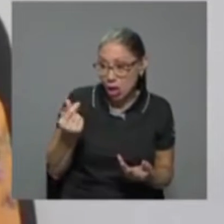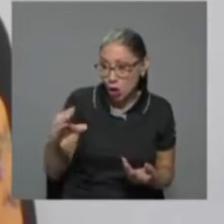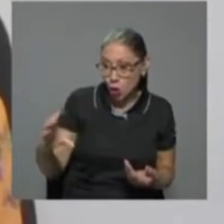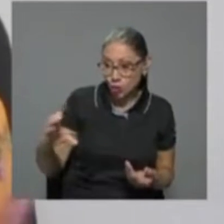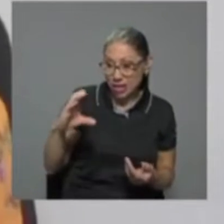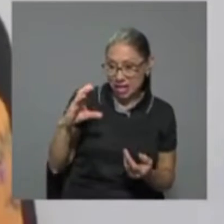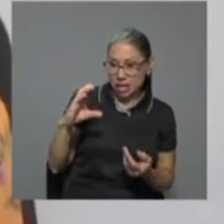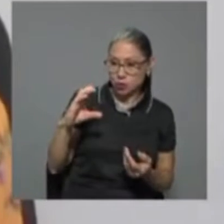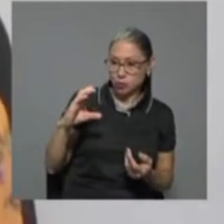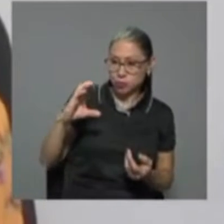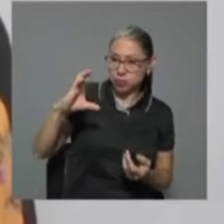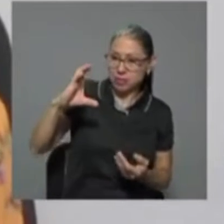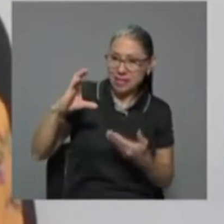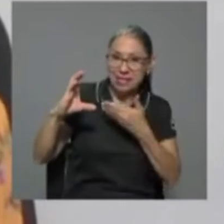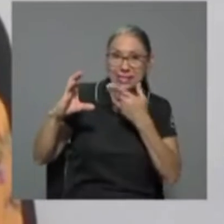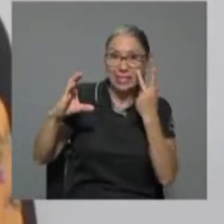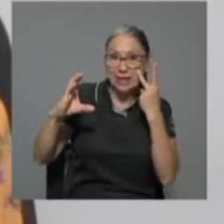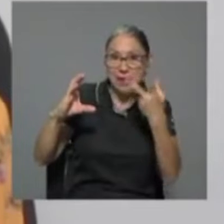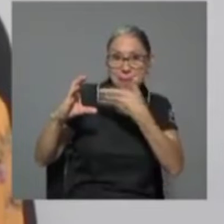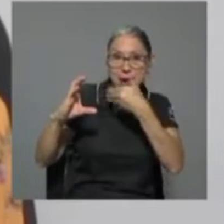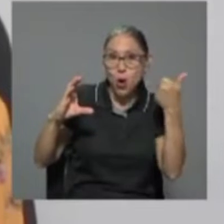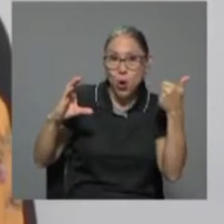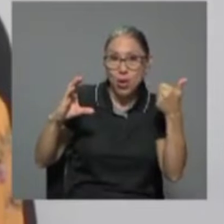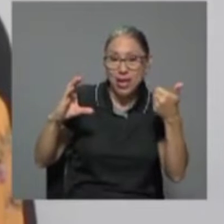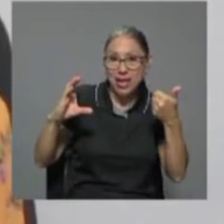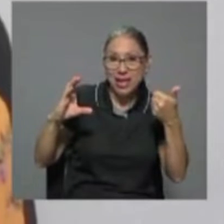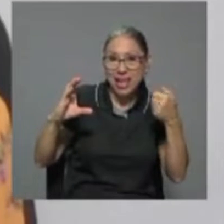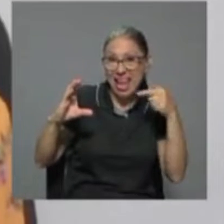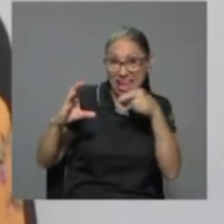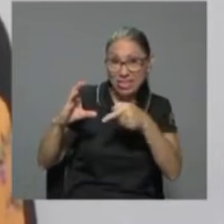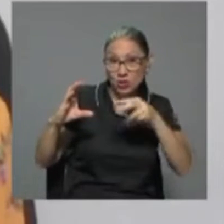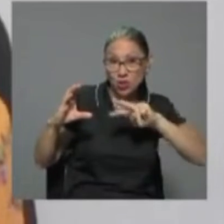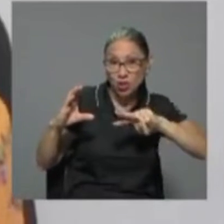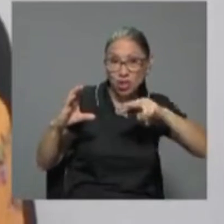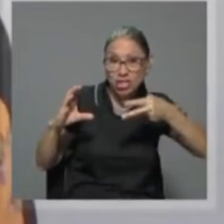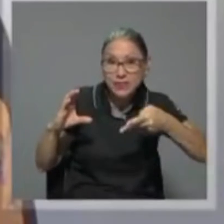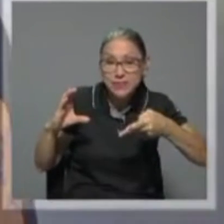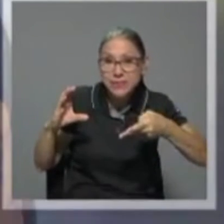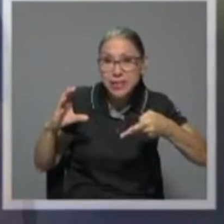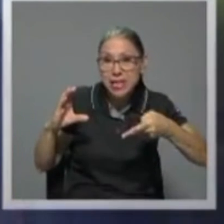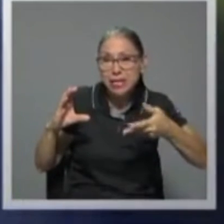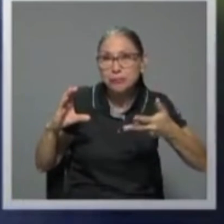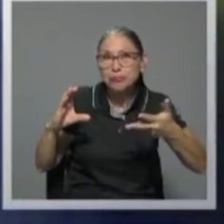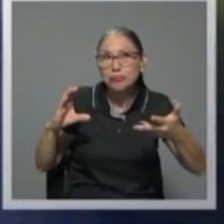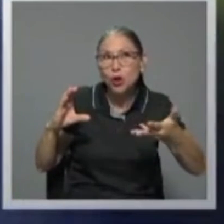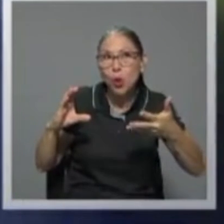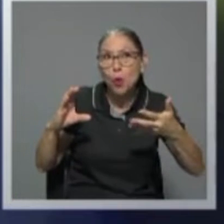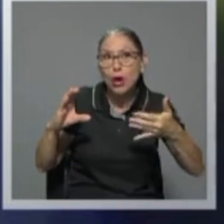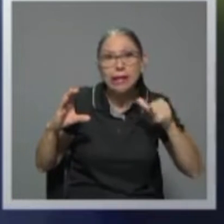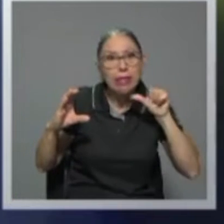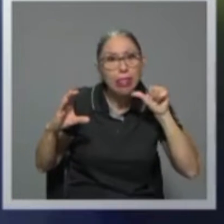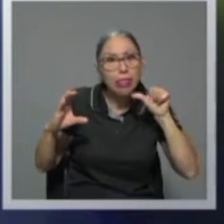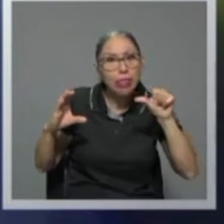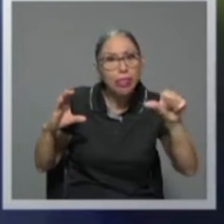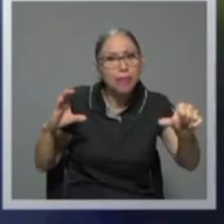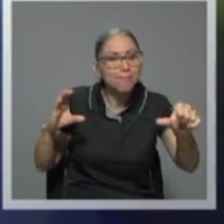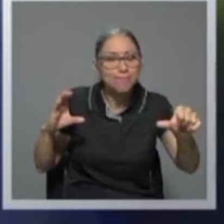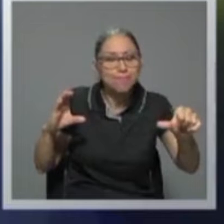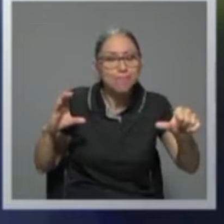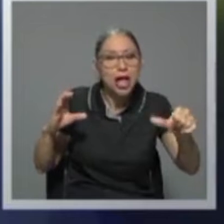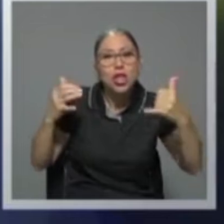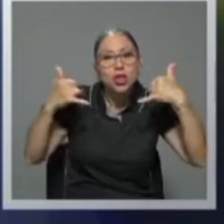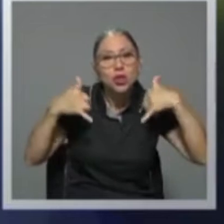mejor, no necesariamente es algo, digamos, como permanente, y que todavía se